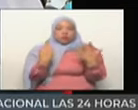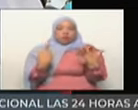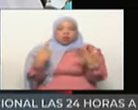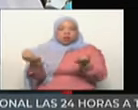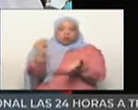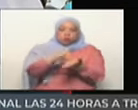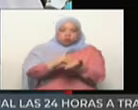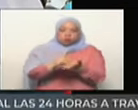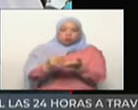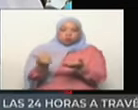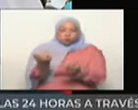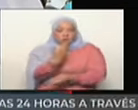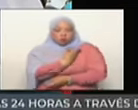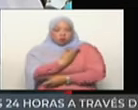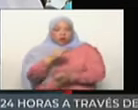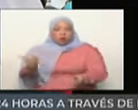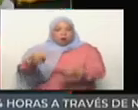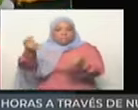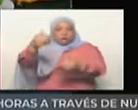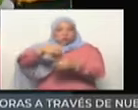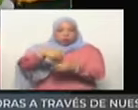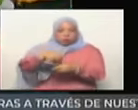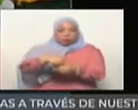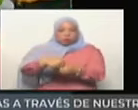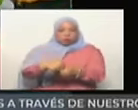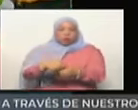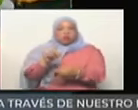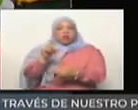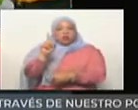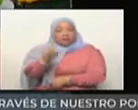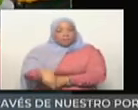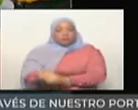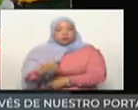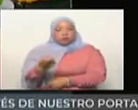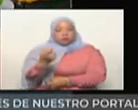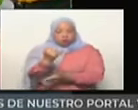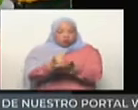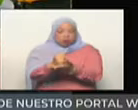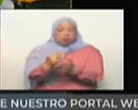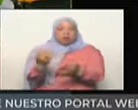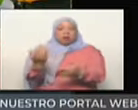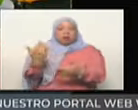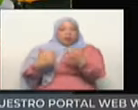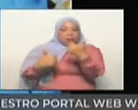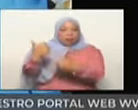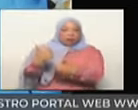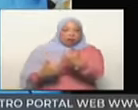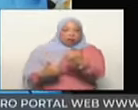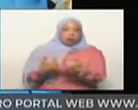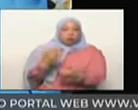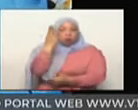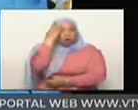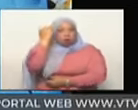atentados en medio de la campaña electoral, incluyendo el día que inscribí mi candidatura. Dios con nosotros, avancemos